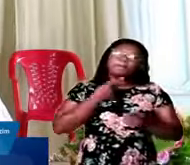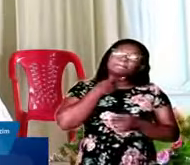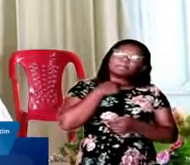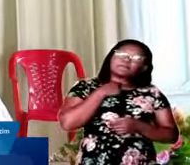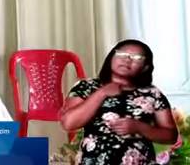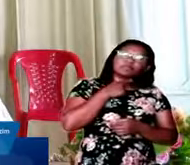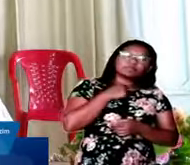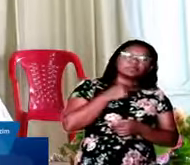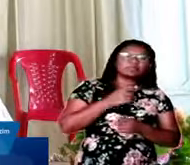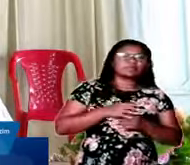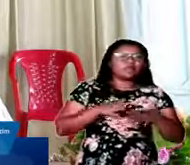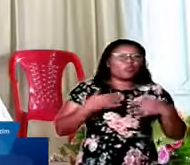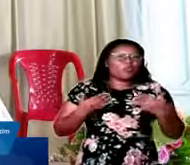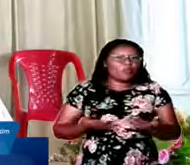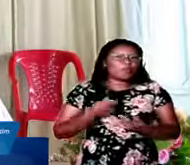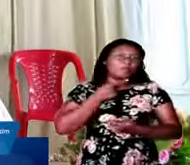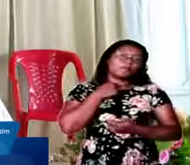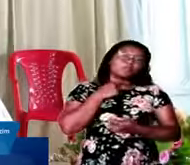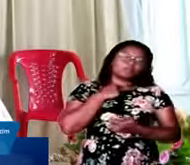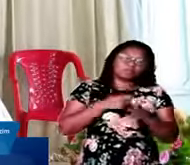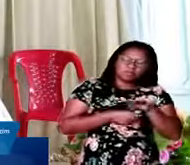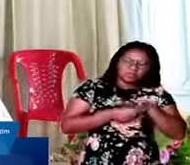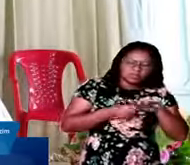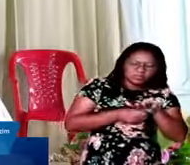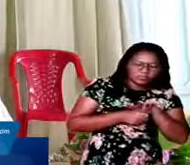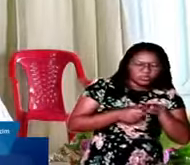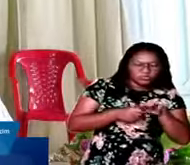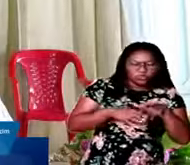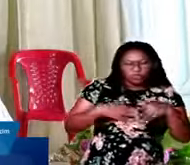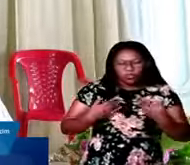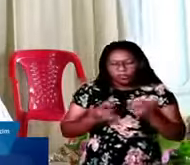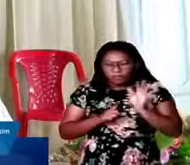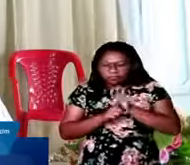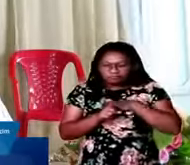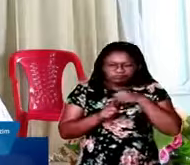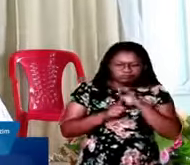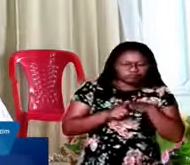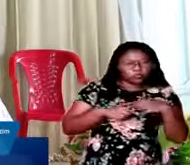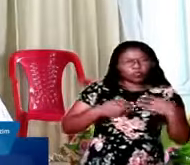que me trataran a mí en estas circunstancias?